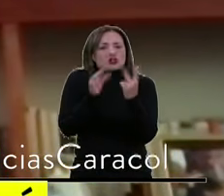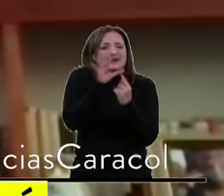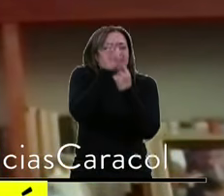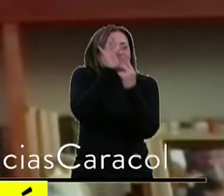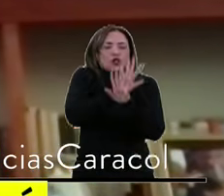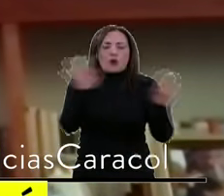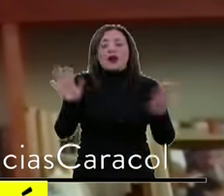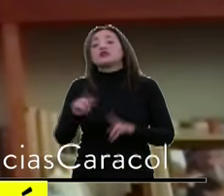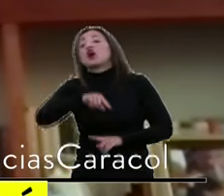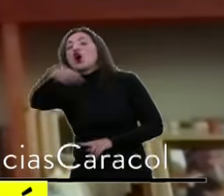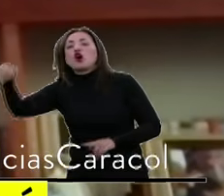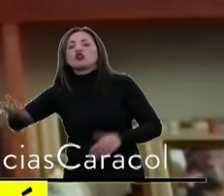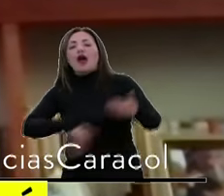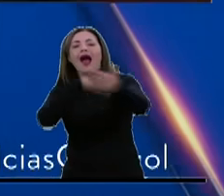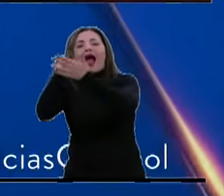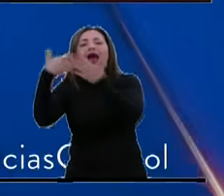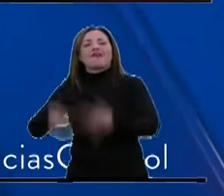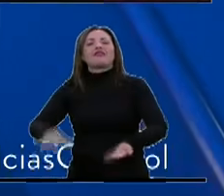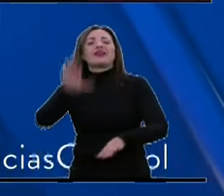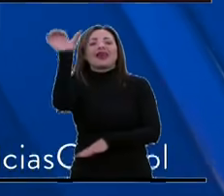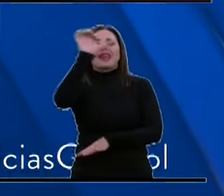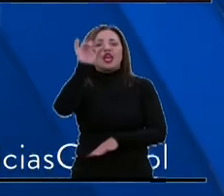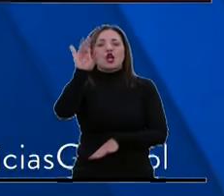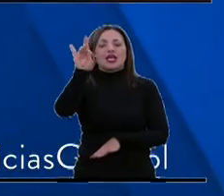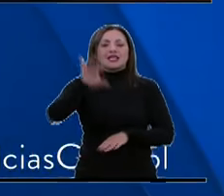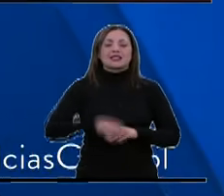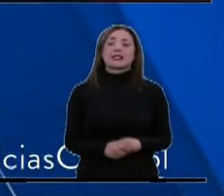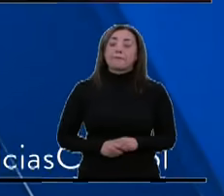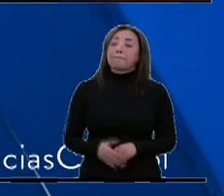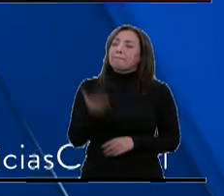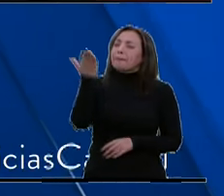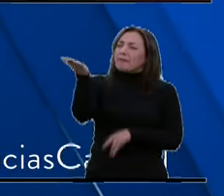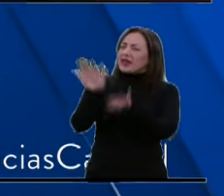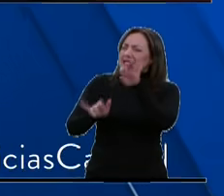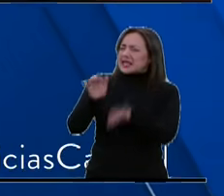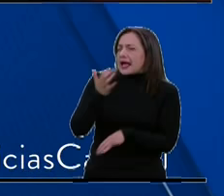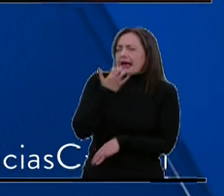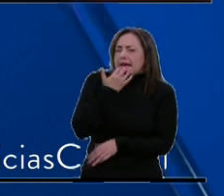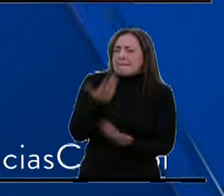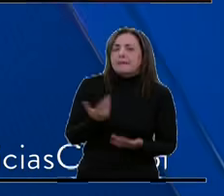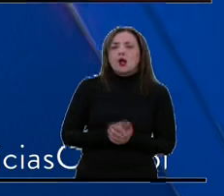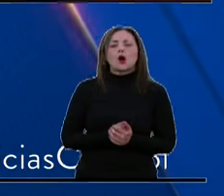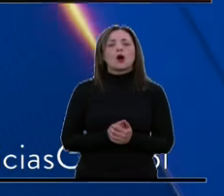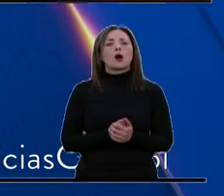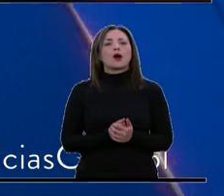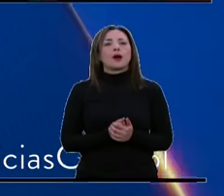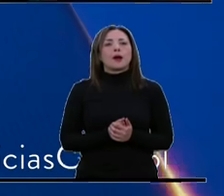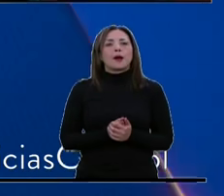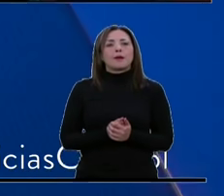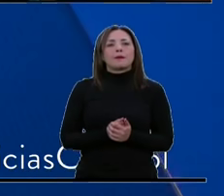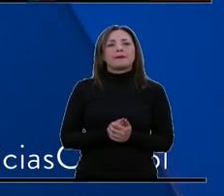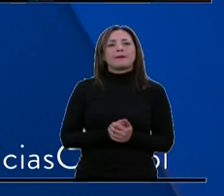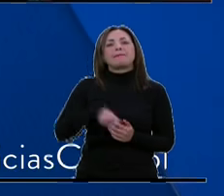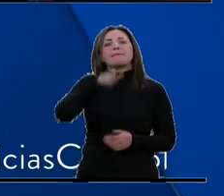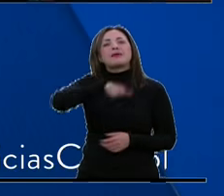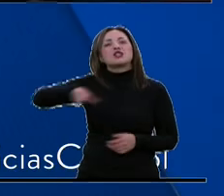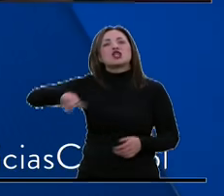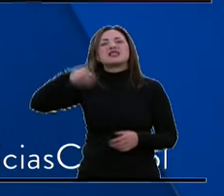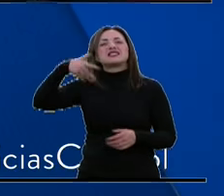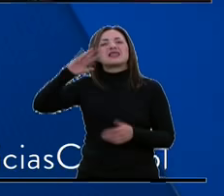hasta el 15 de enero secretario y por ejemplo las personas que habían apartado